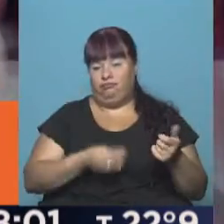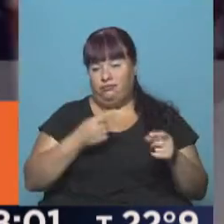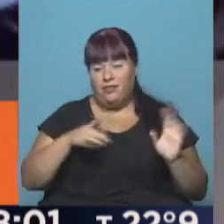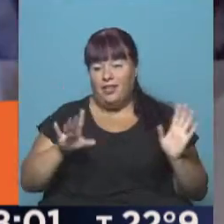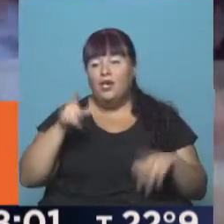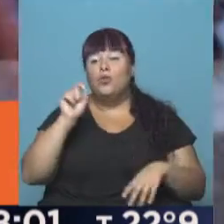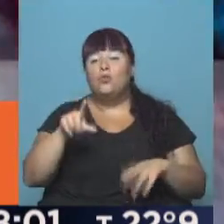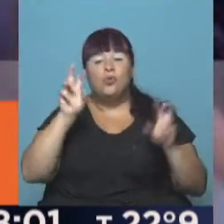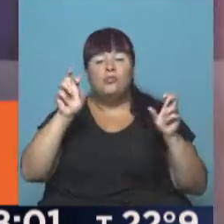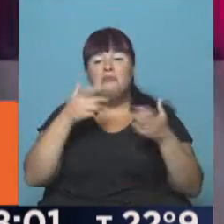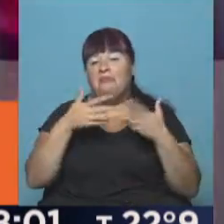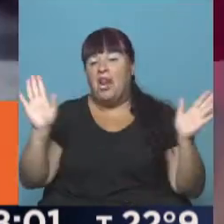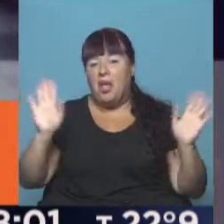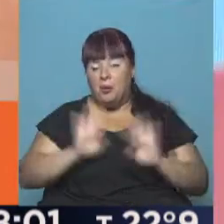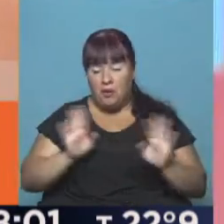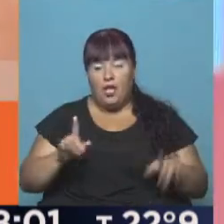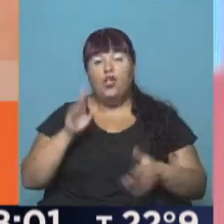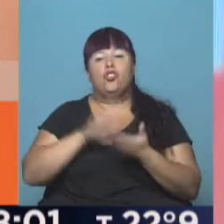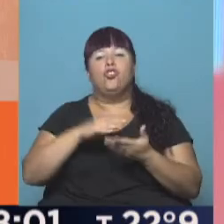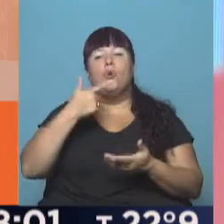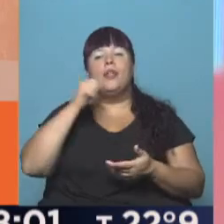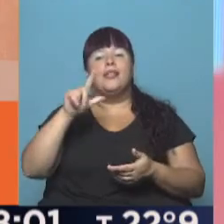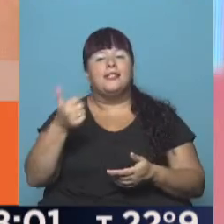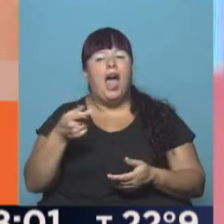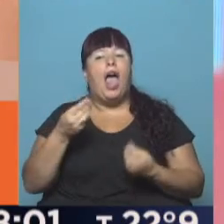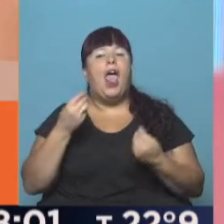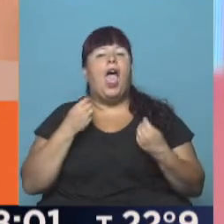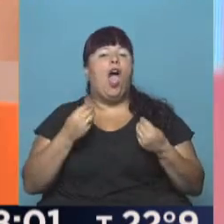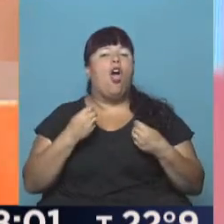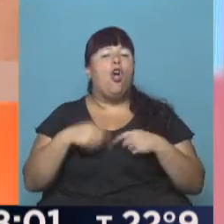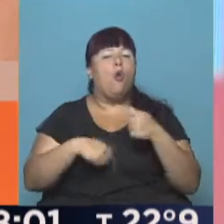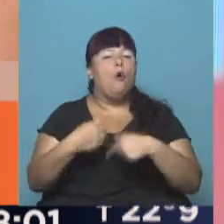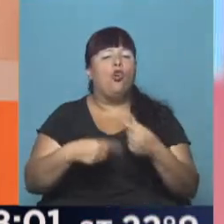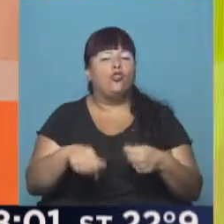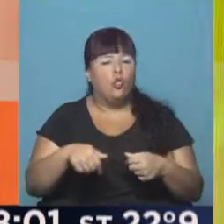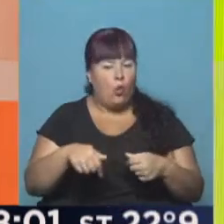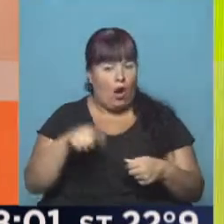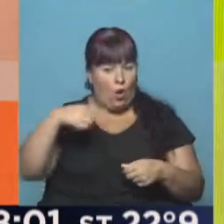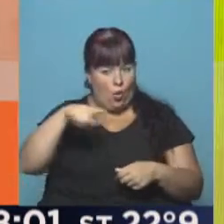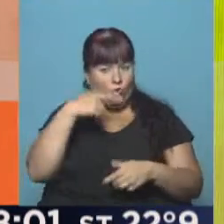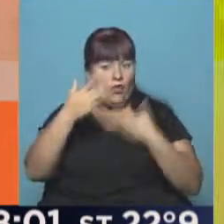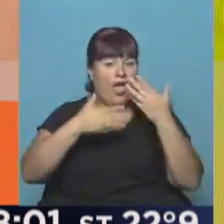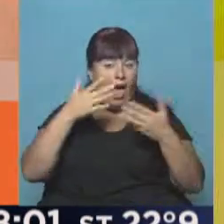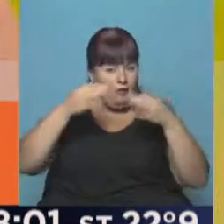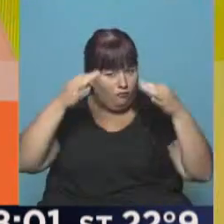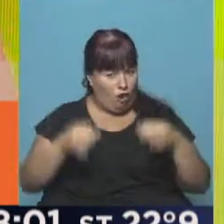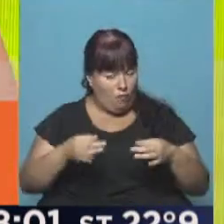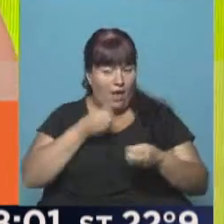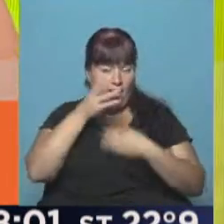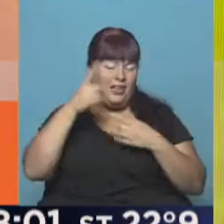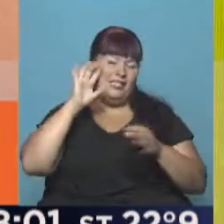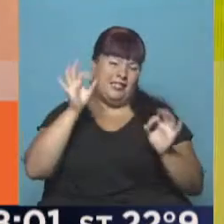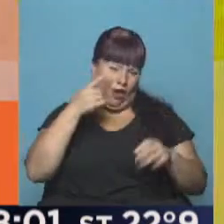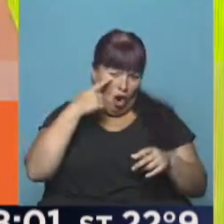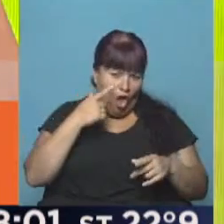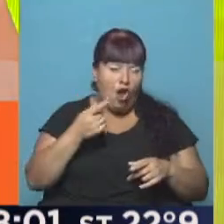general sus casos quedan en impunidad. En el caso de Milagro Sala, ¿cómo sigue el proceso? Ustedes hacen una declaración formal, ya